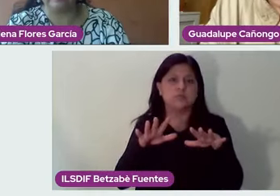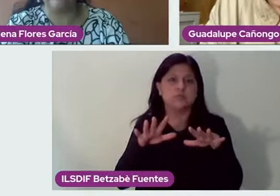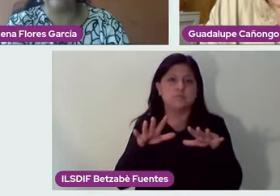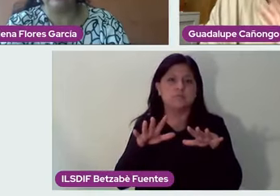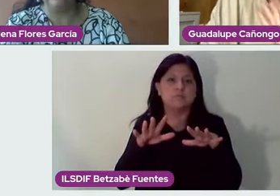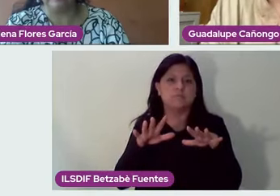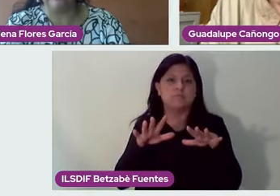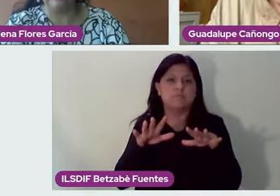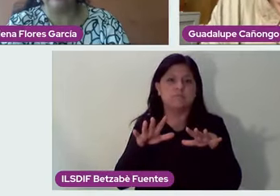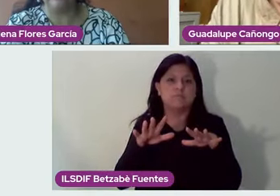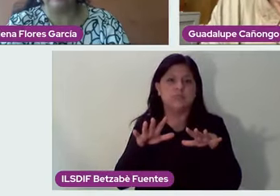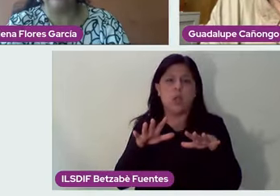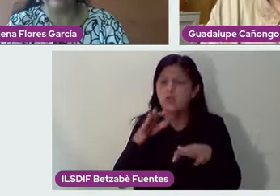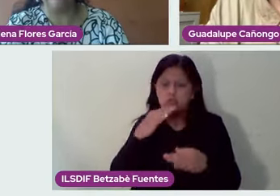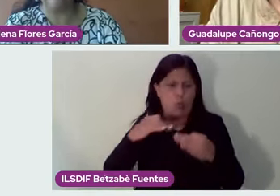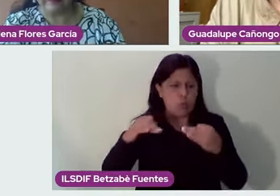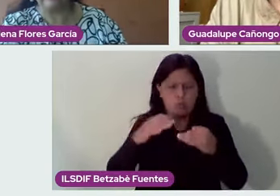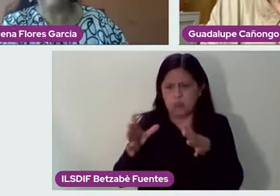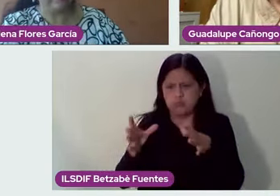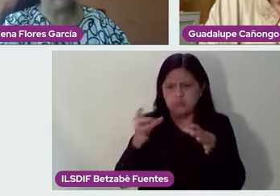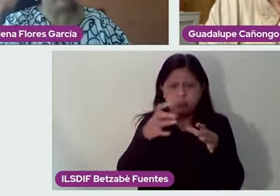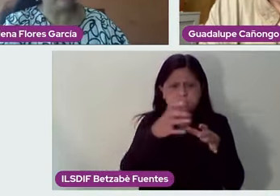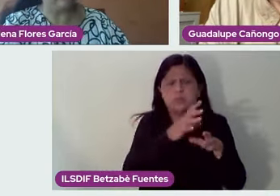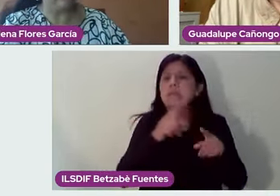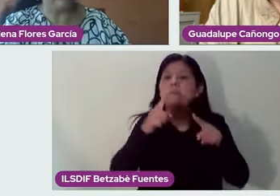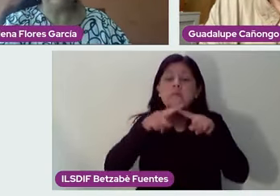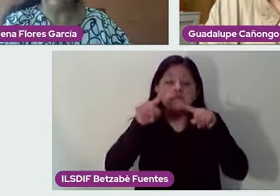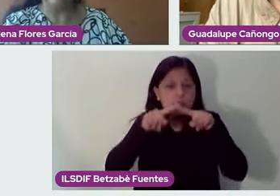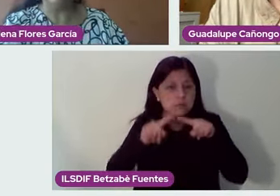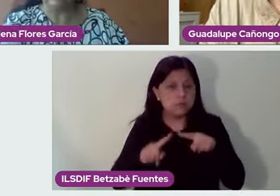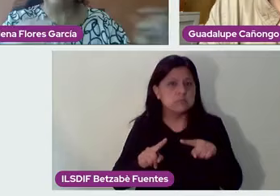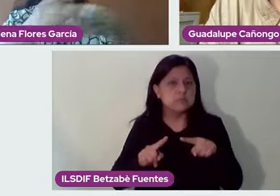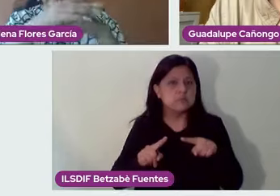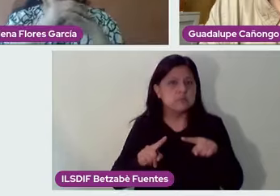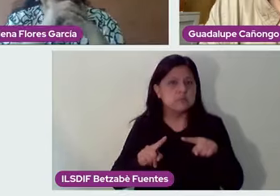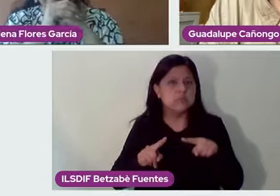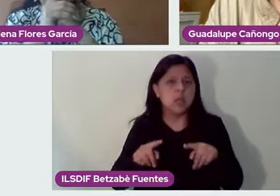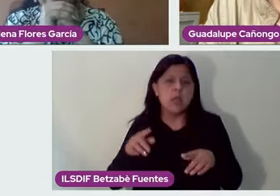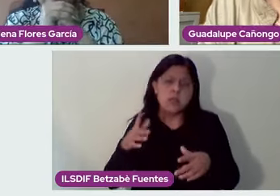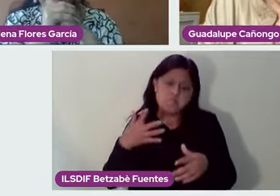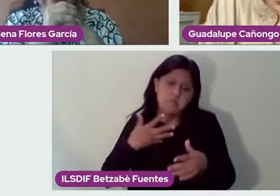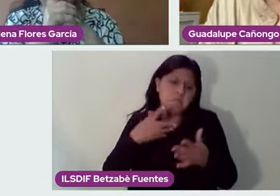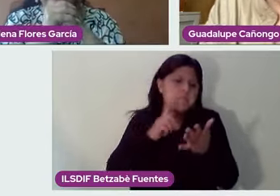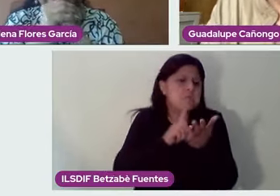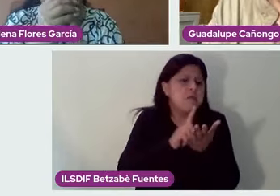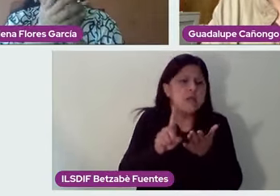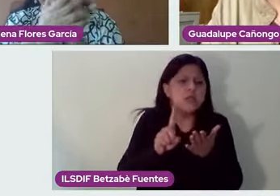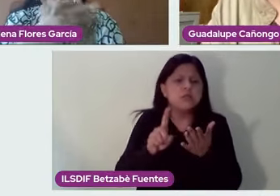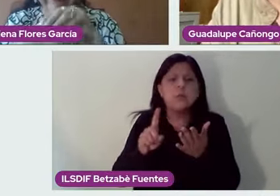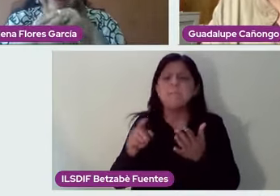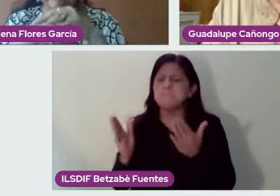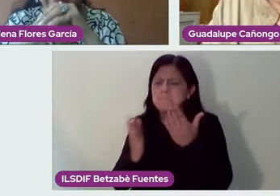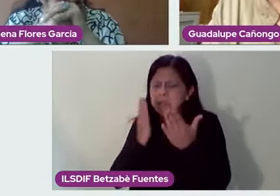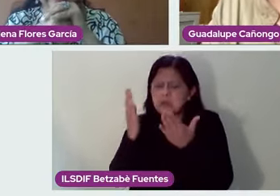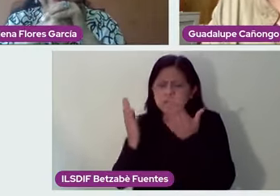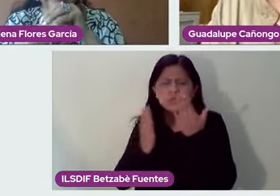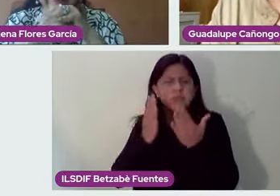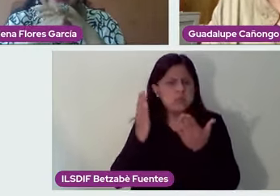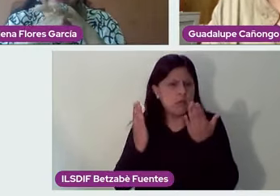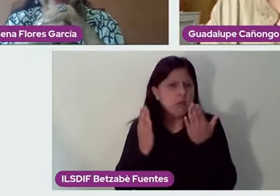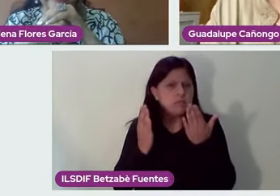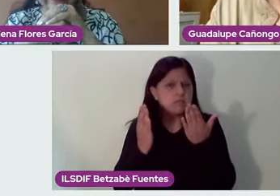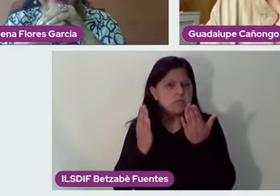esta información, decíamos, de todo tipo, porque puedo tener derecho a buscar información académica o de conocimiento